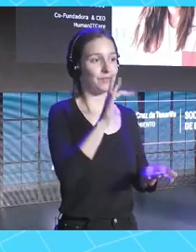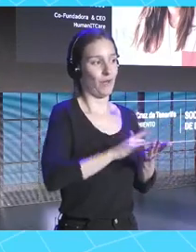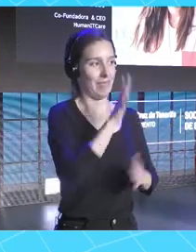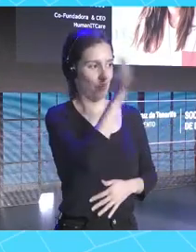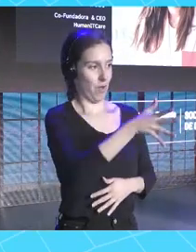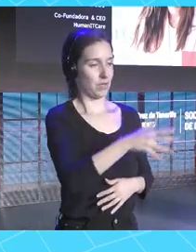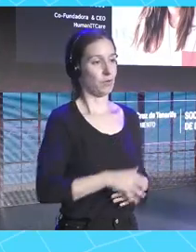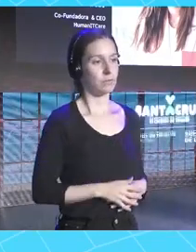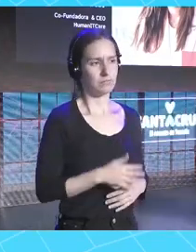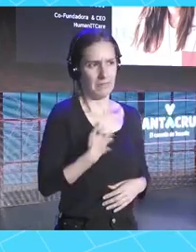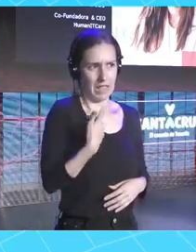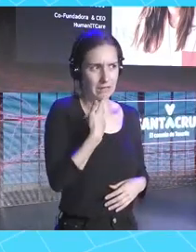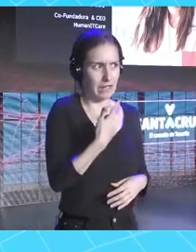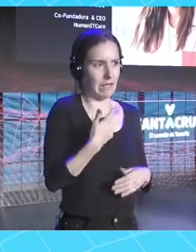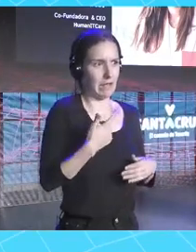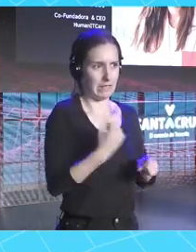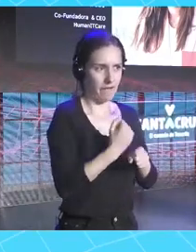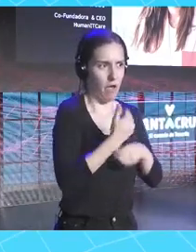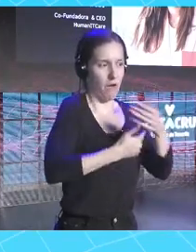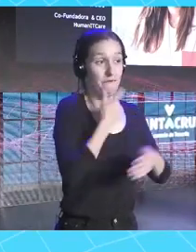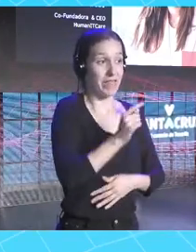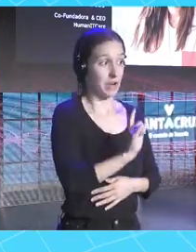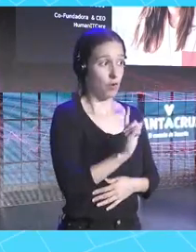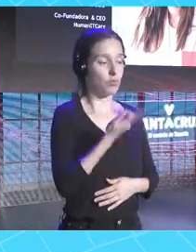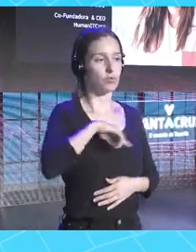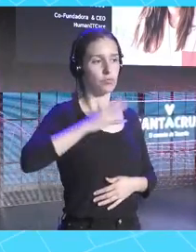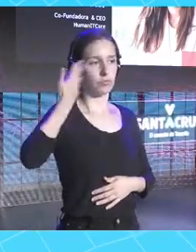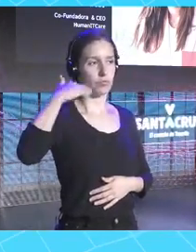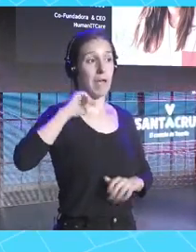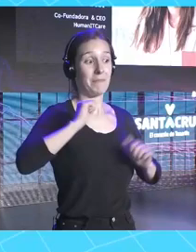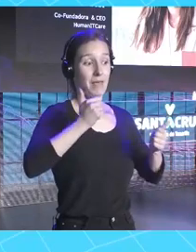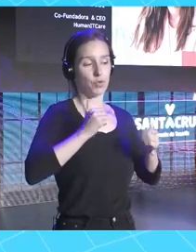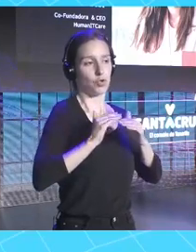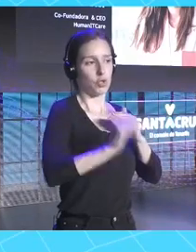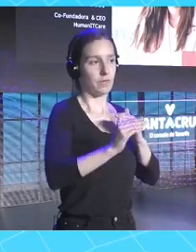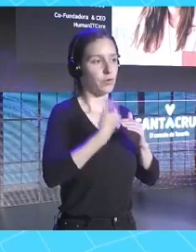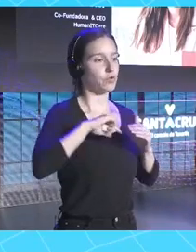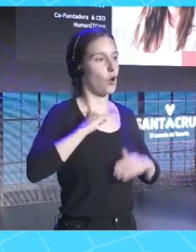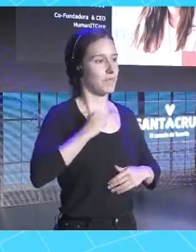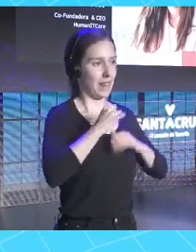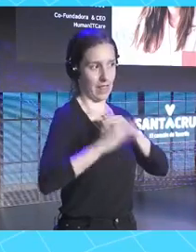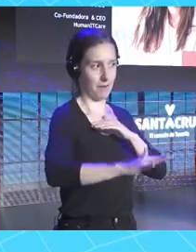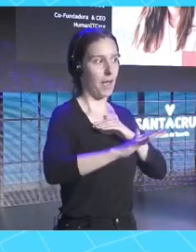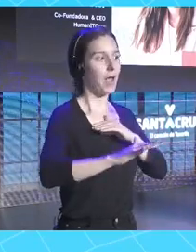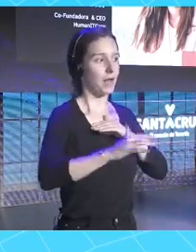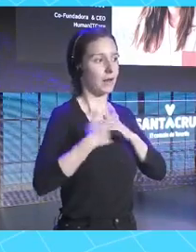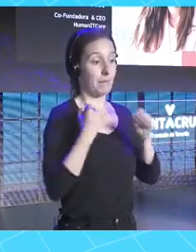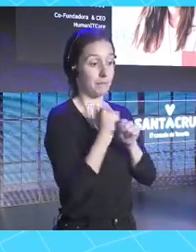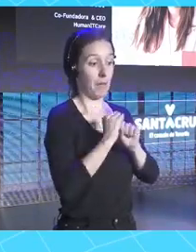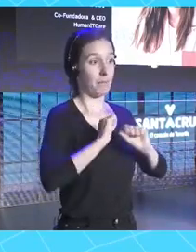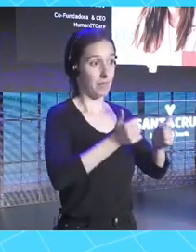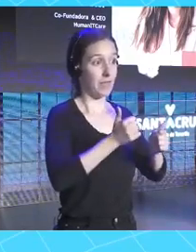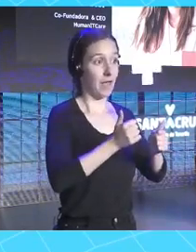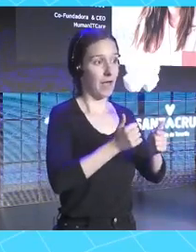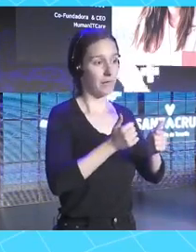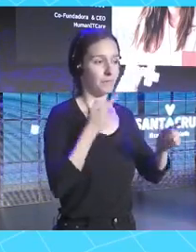un camino fácil nosotros empezamos de manera muy sostenible yo estaba trabajando en el hospital del mar haciendo investigación y de hecho fueron mis primeros clientes mis